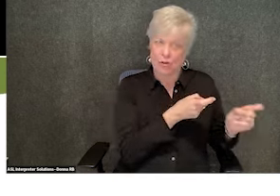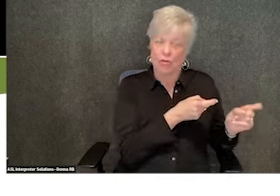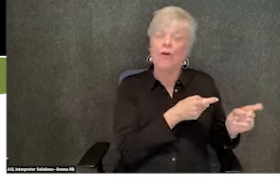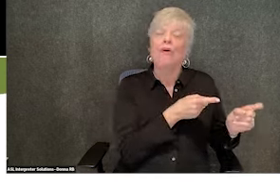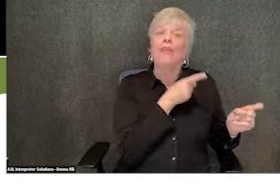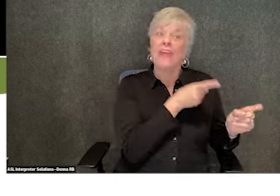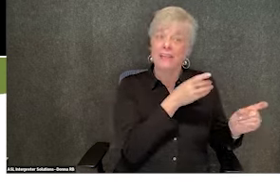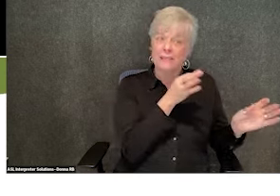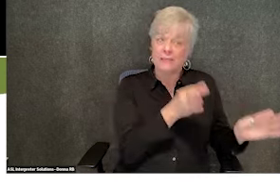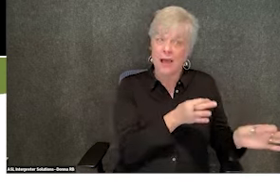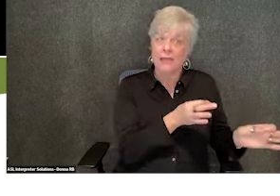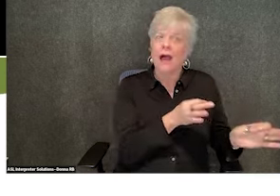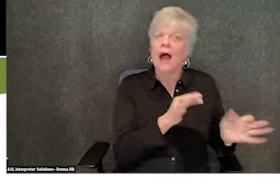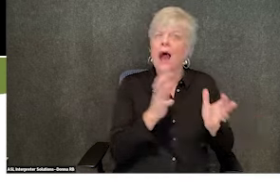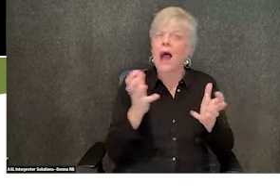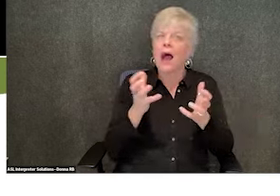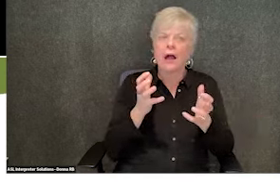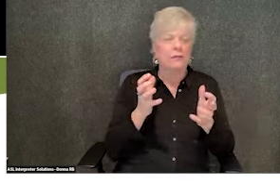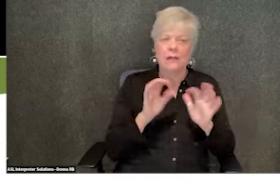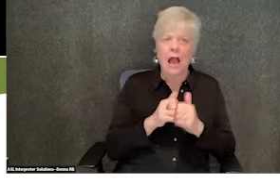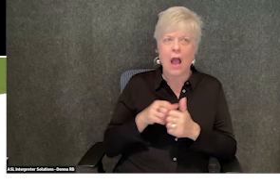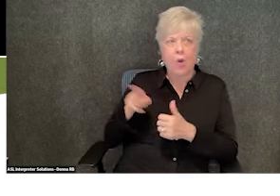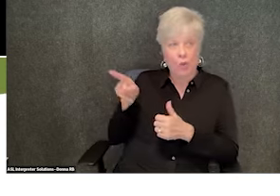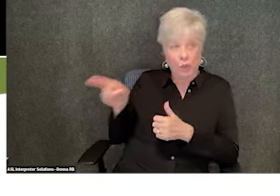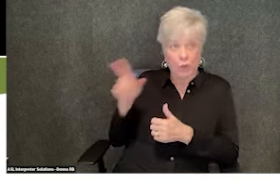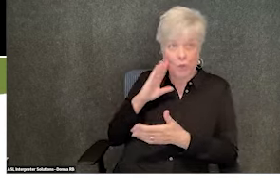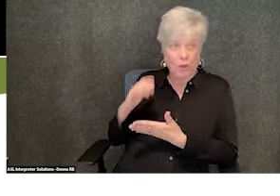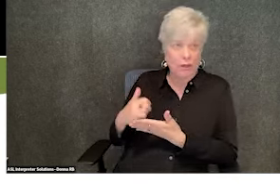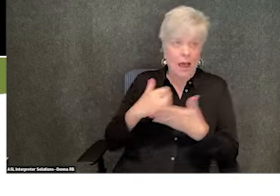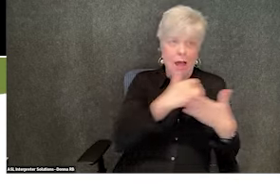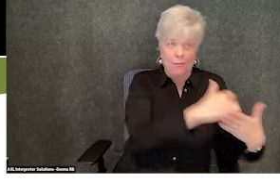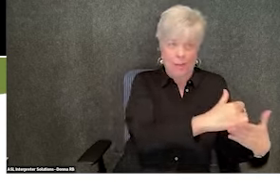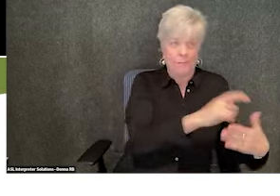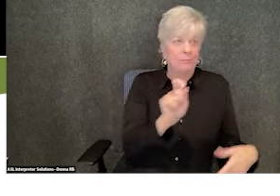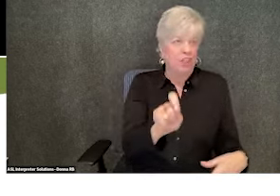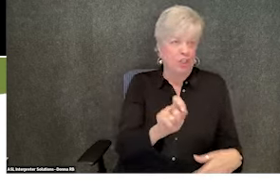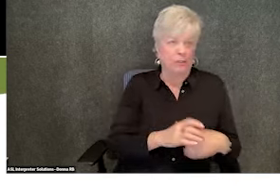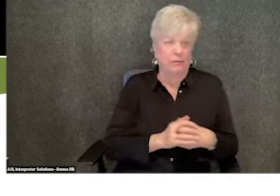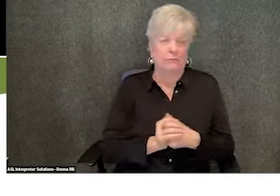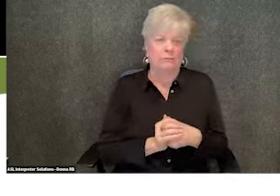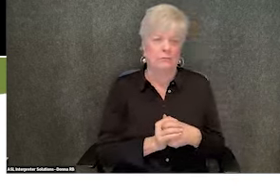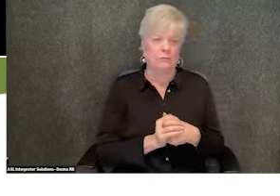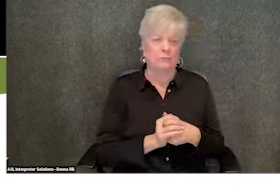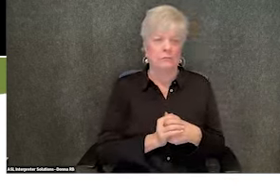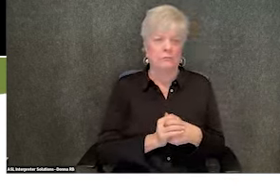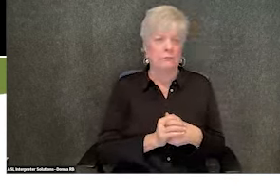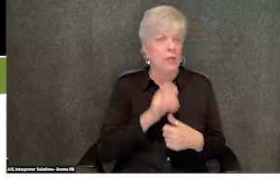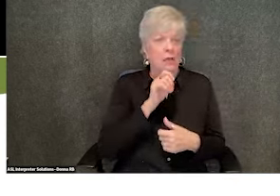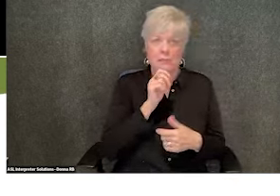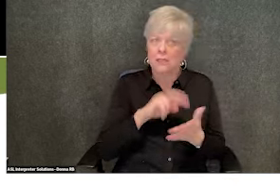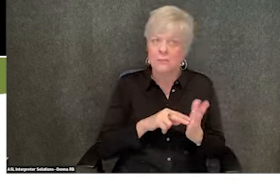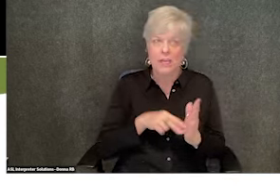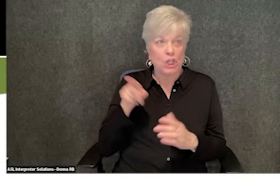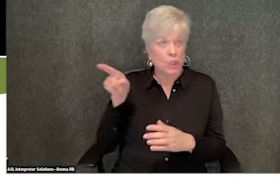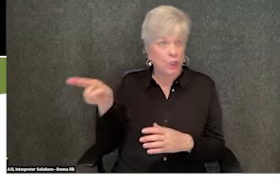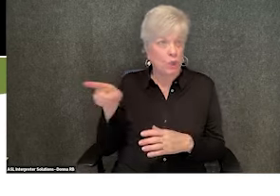en control, tiene control de su propio acuerdo. Ellos deciden qué clase de ayuda quieren.